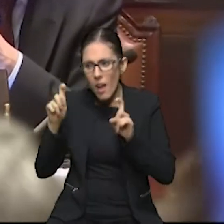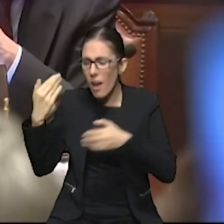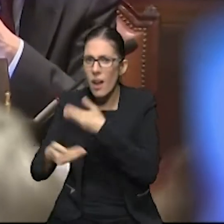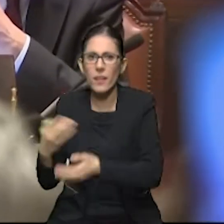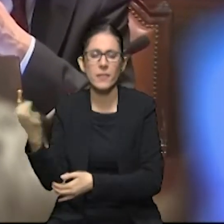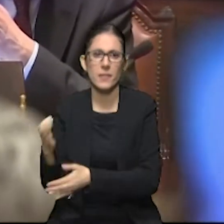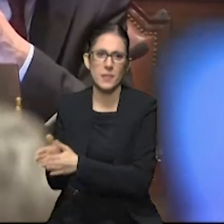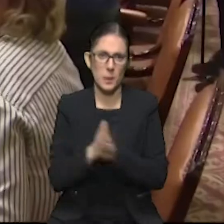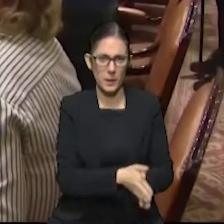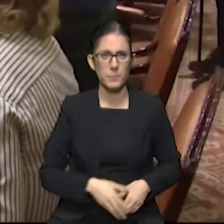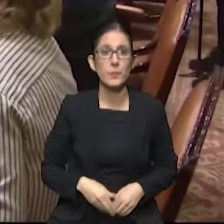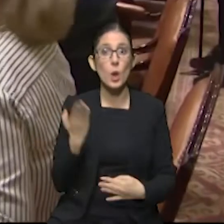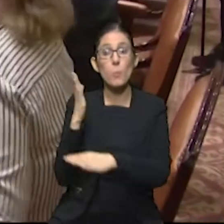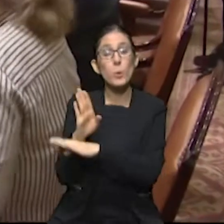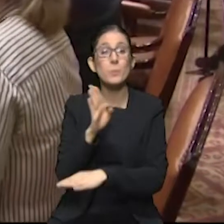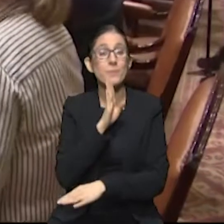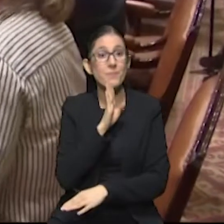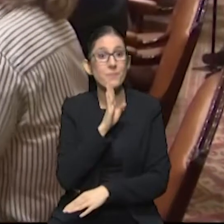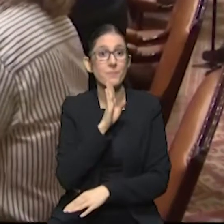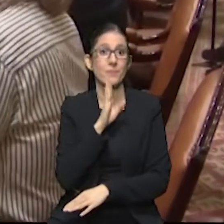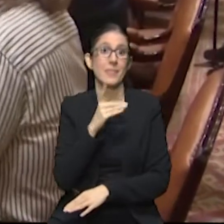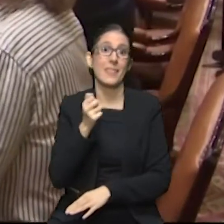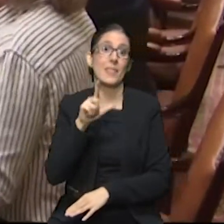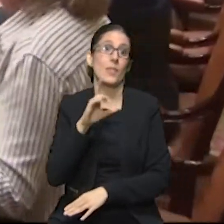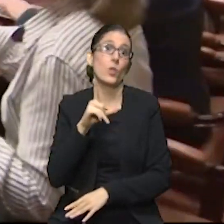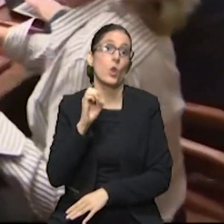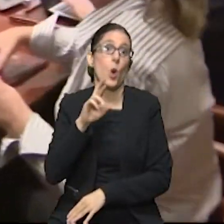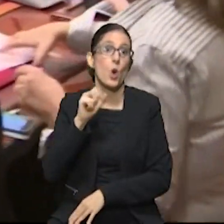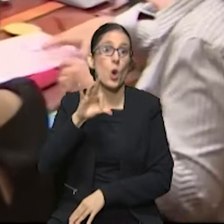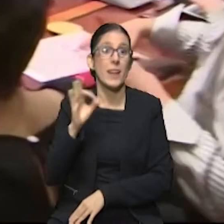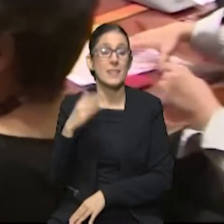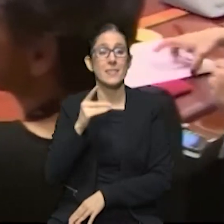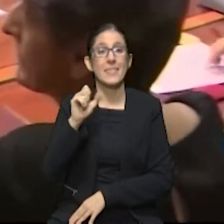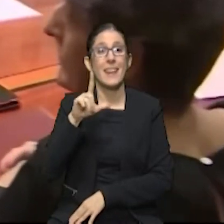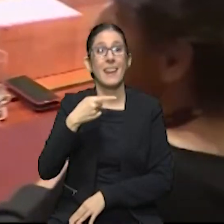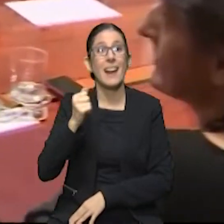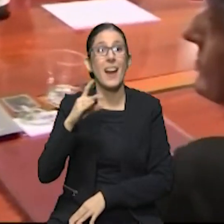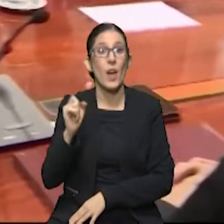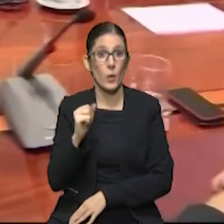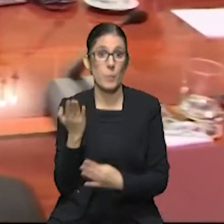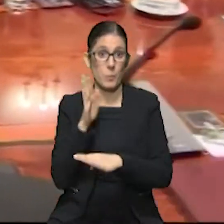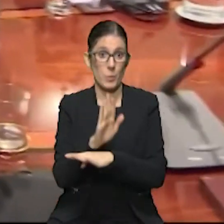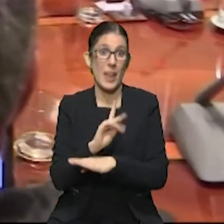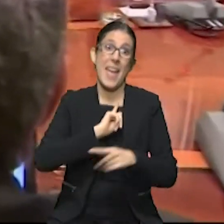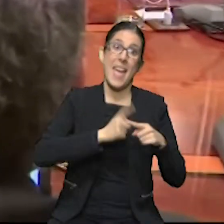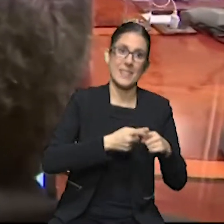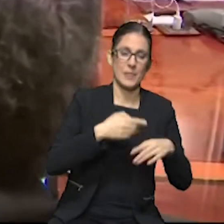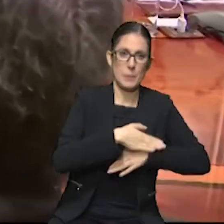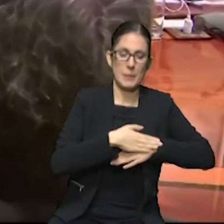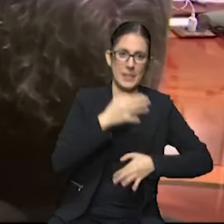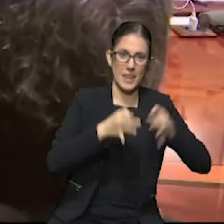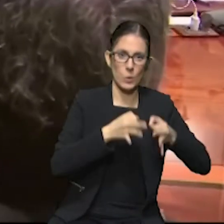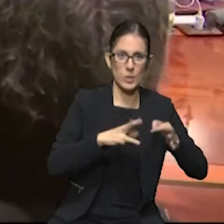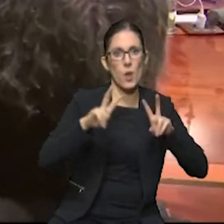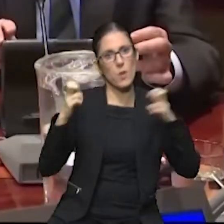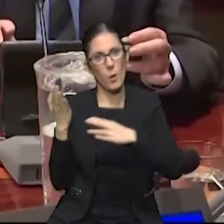Judicial sobre la propuesta de Dolores Delgado ha ocupado buena parte de la comparecencia en la que se reafirman en que la exministra de Justicia cumple todos